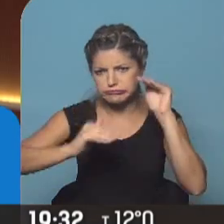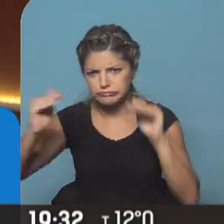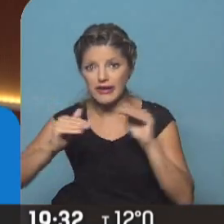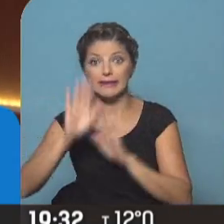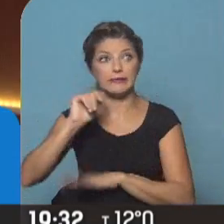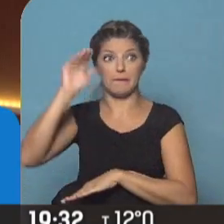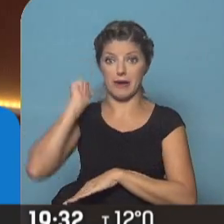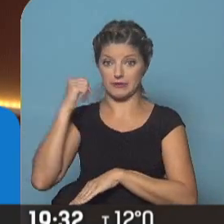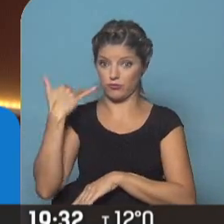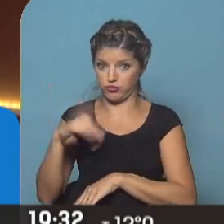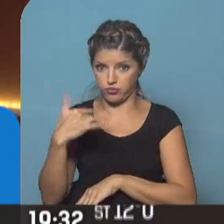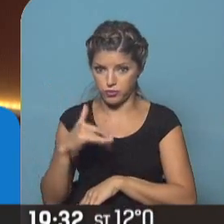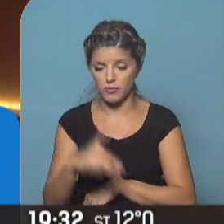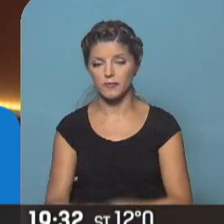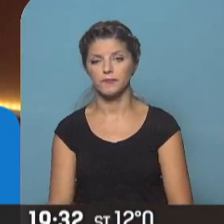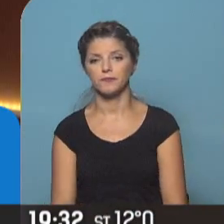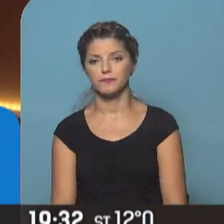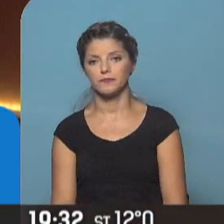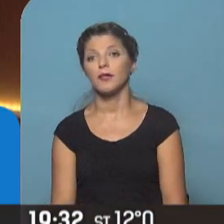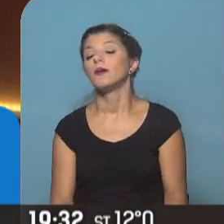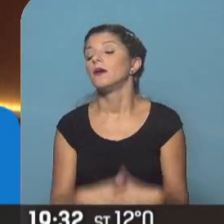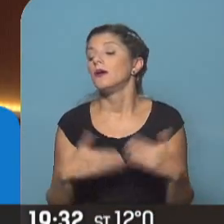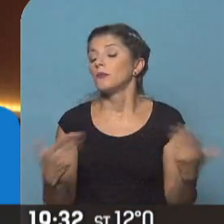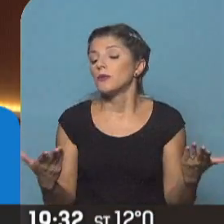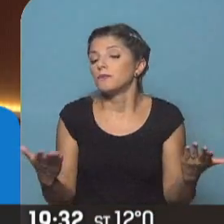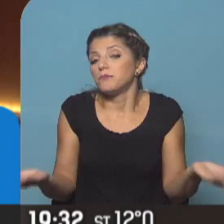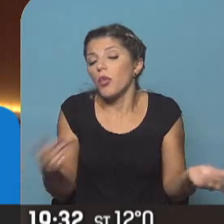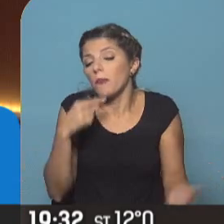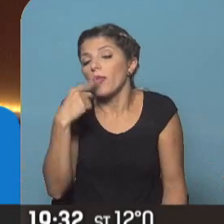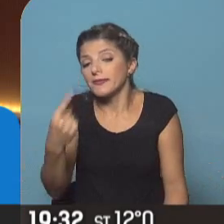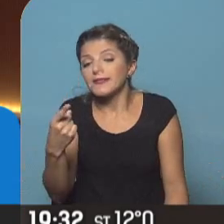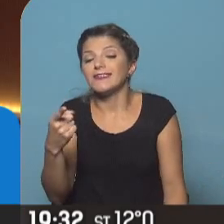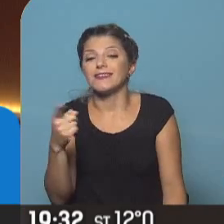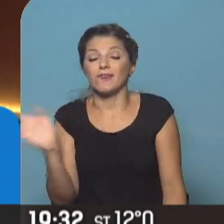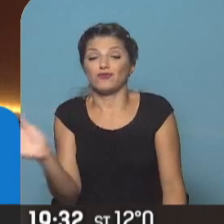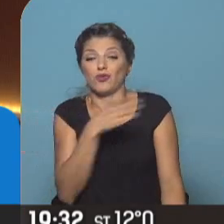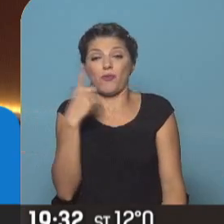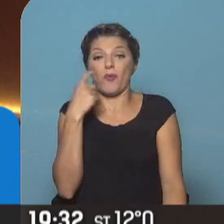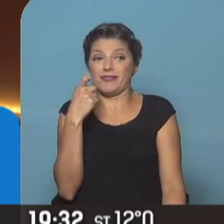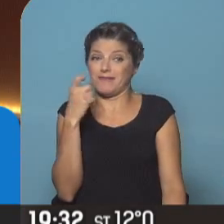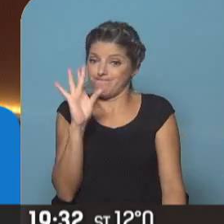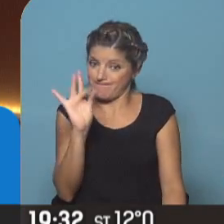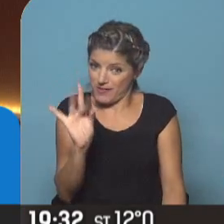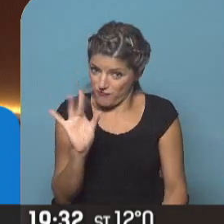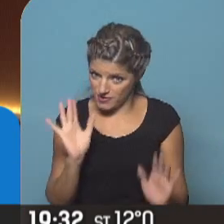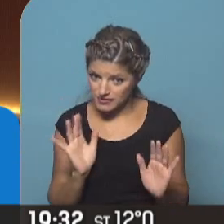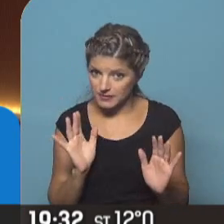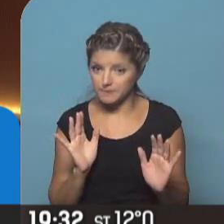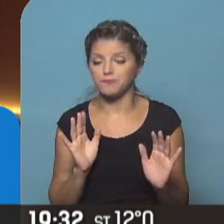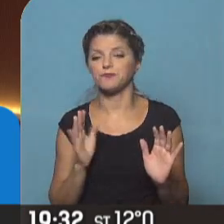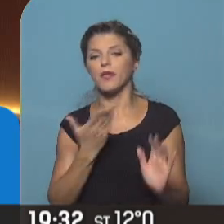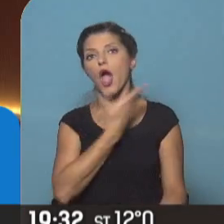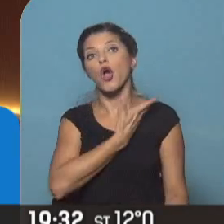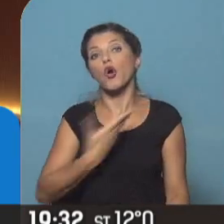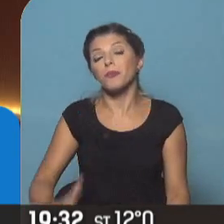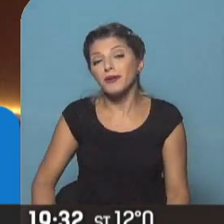Bueno, es un punto de inflexión. Uno podría decir que los argentinos nos hemos dado cuenta que la cosa no es tan fácil. No sé si el gobierno lo sabía,